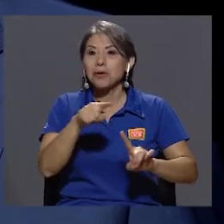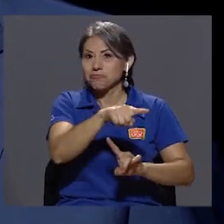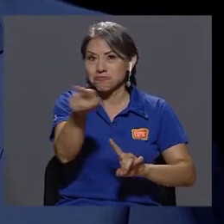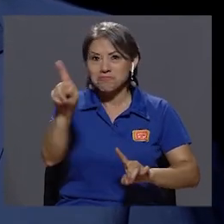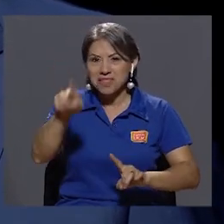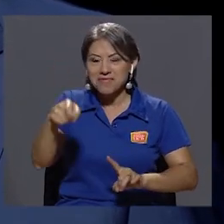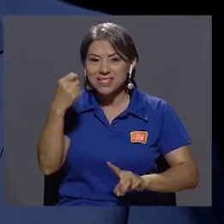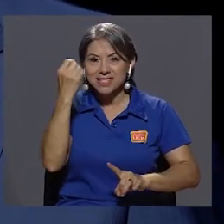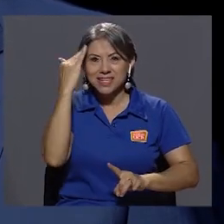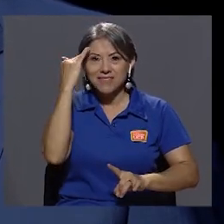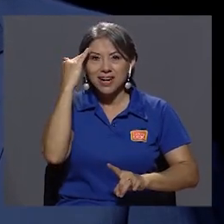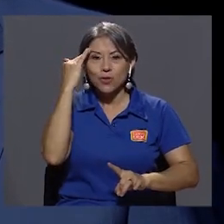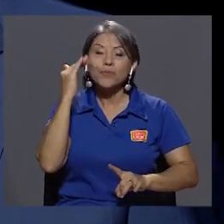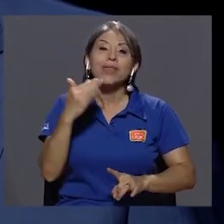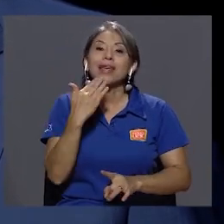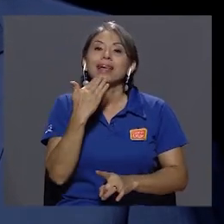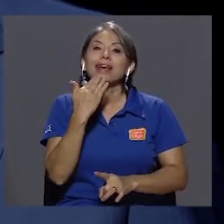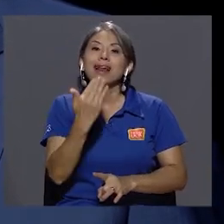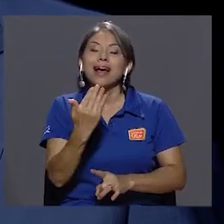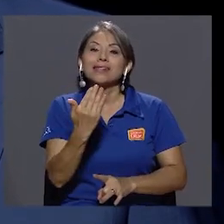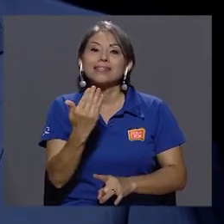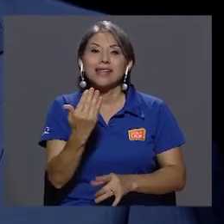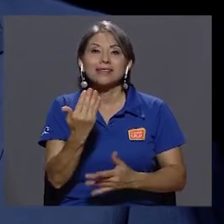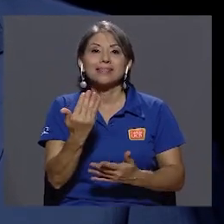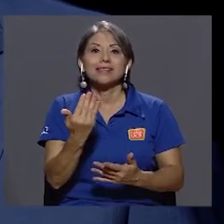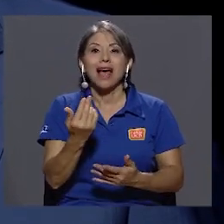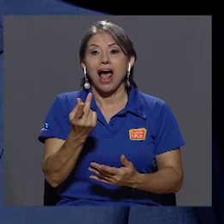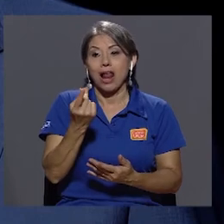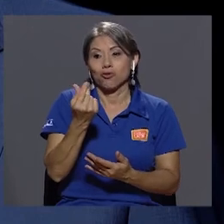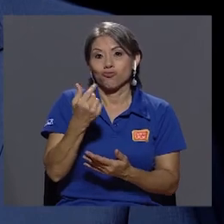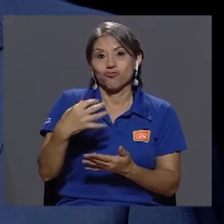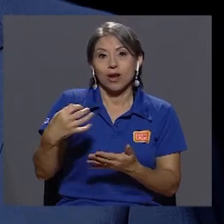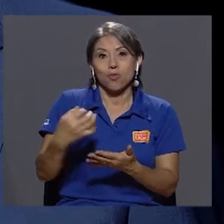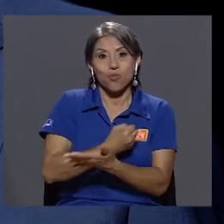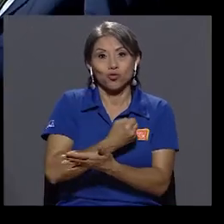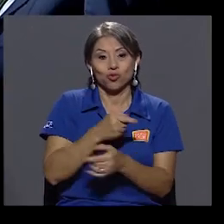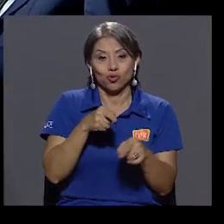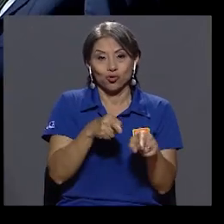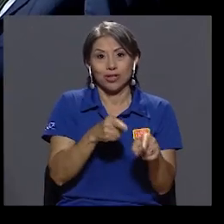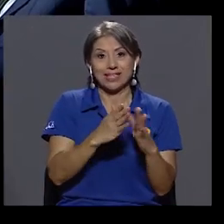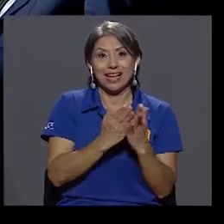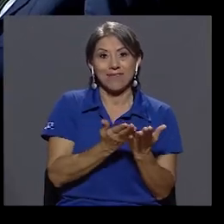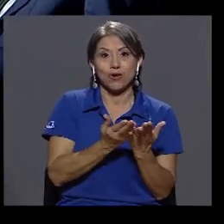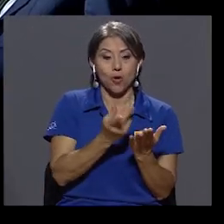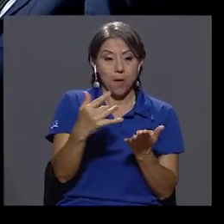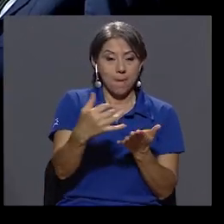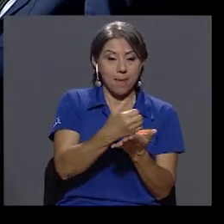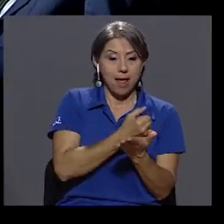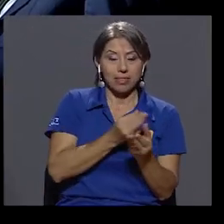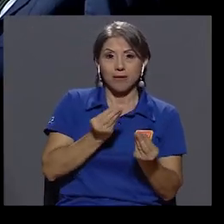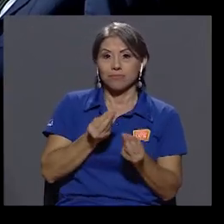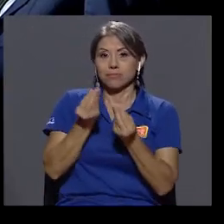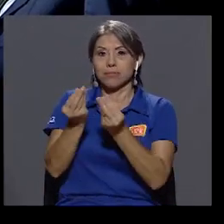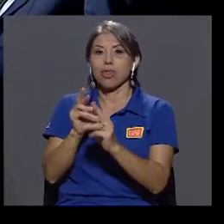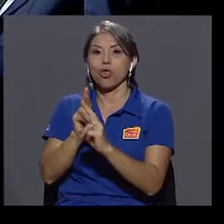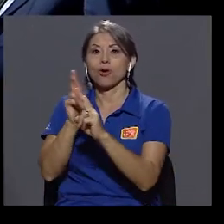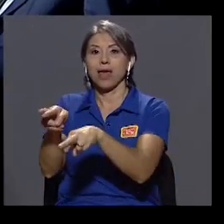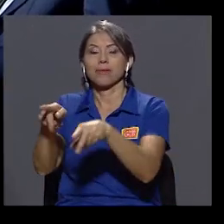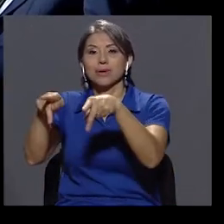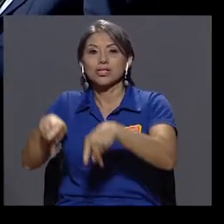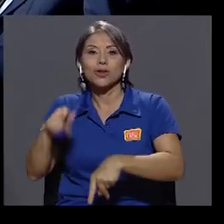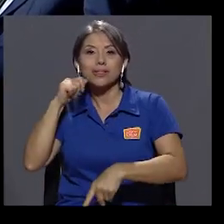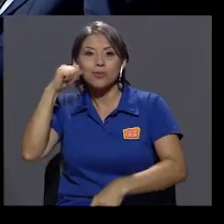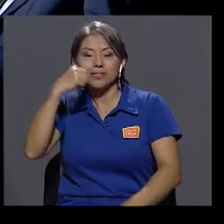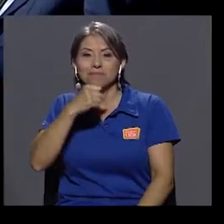merece saberlo es gracias a los recursos que se ganan con este libro que son donados de inmediatamente para personas adultos mayores